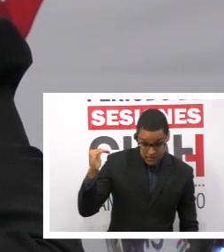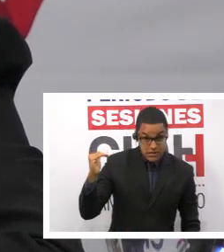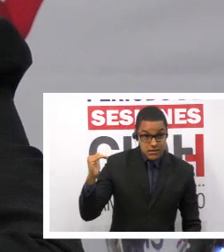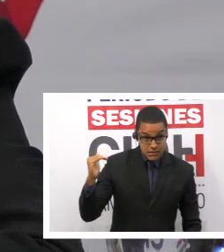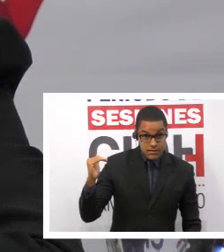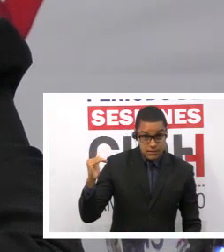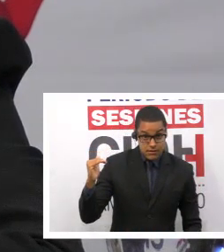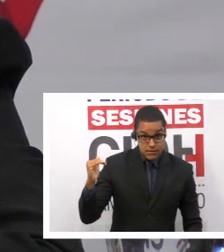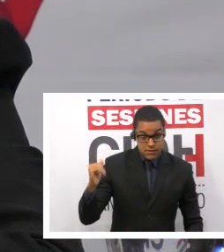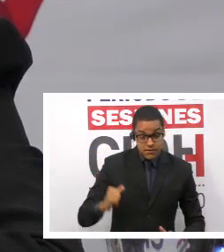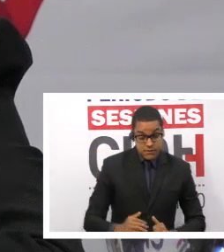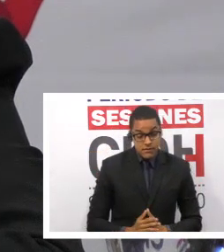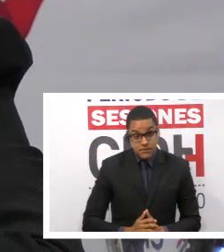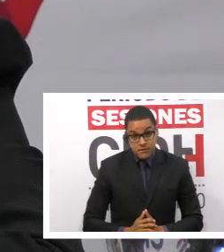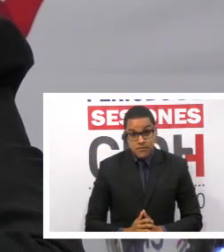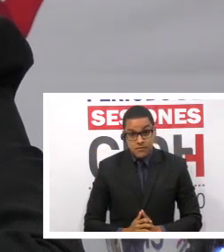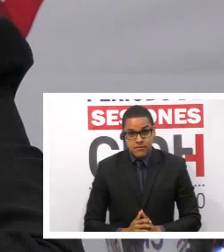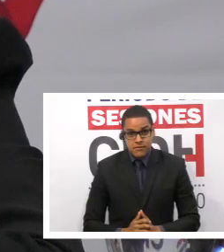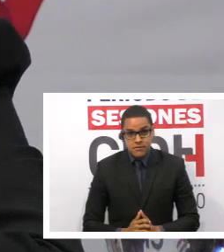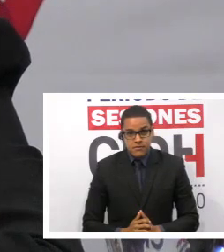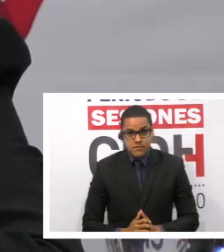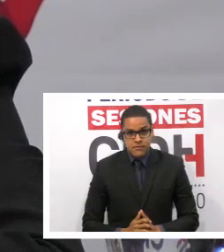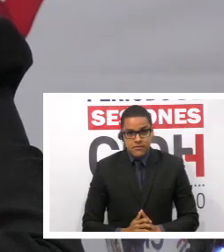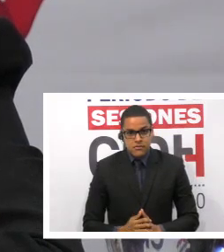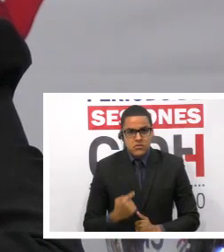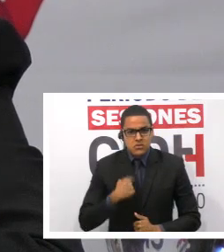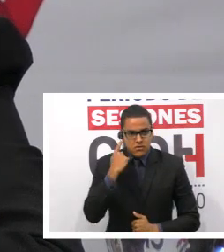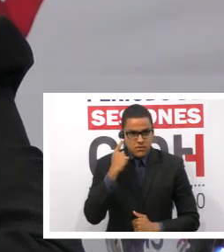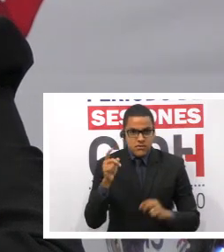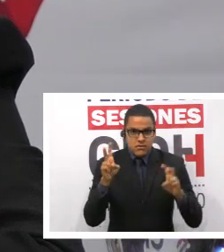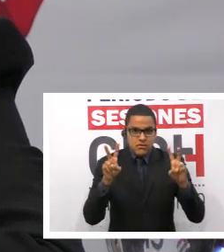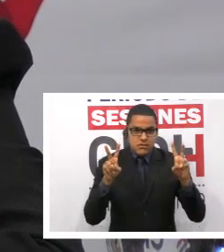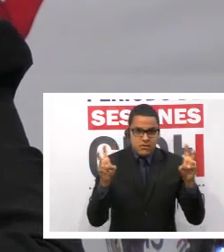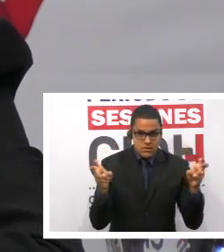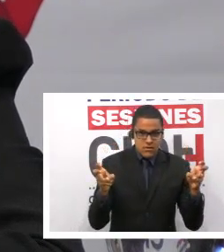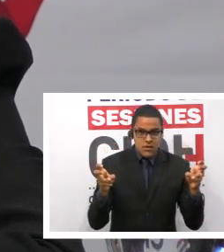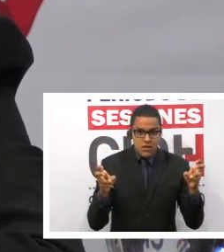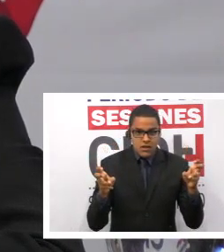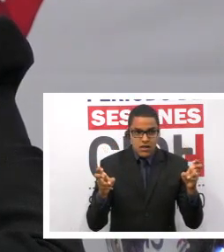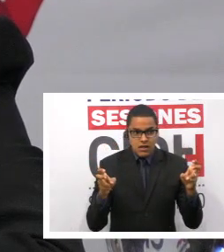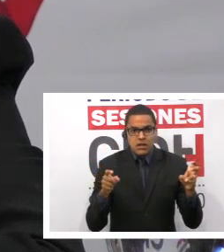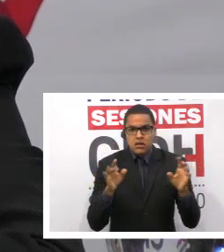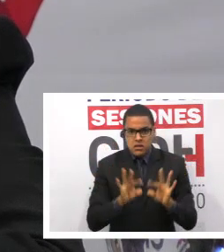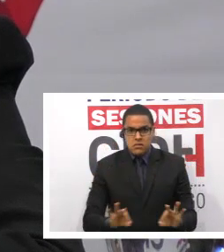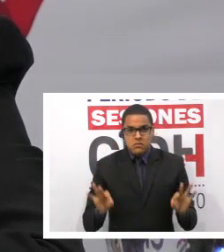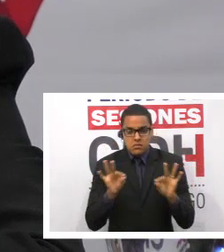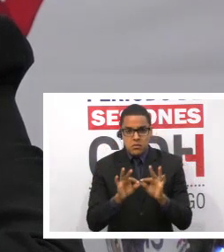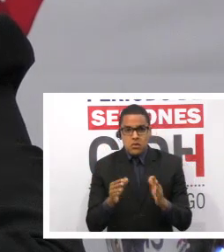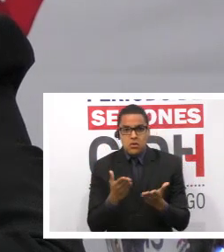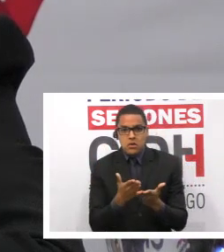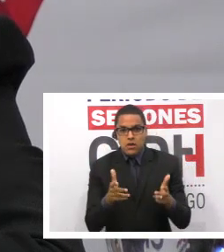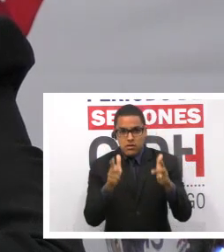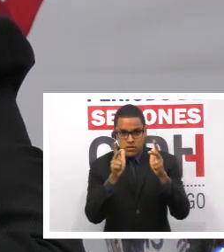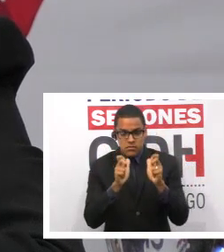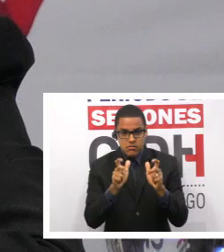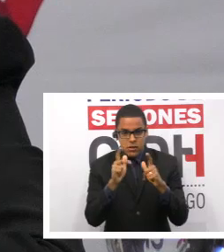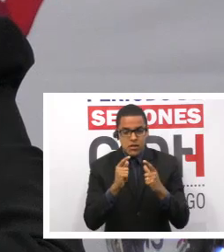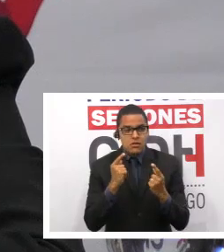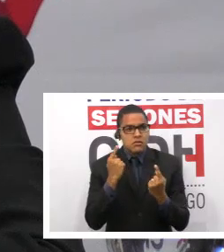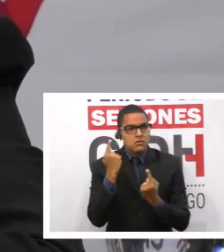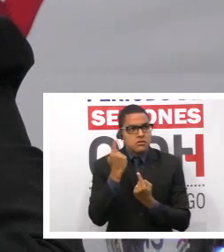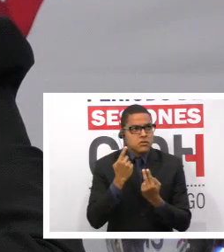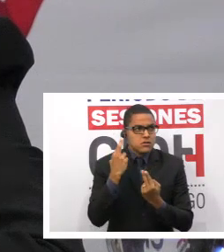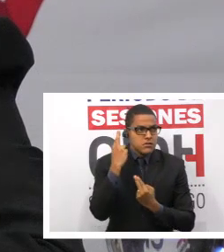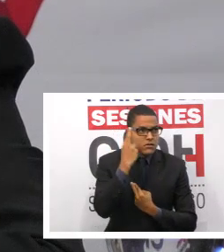que este es un tema que debiera ser motivo de reflexión en todos los países en todos los